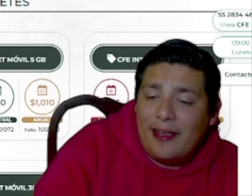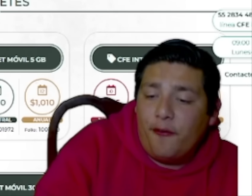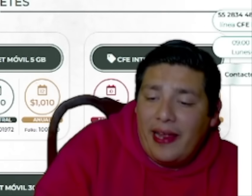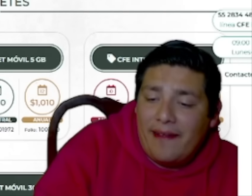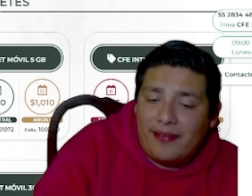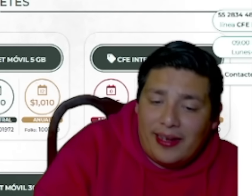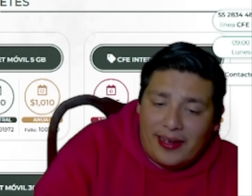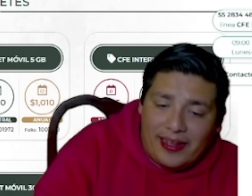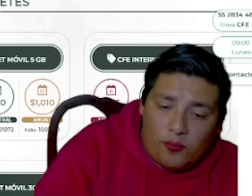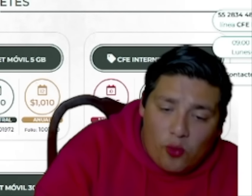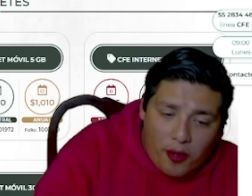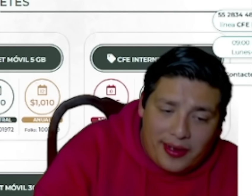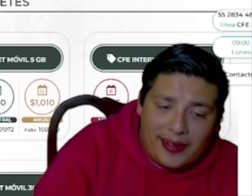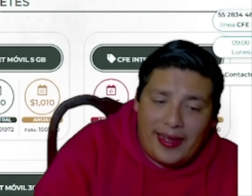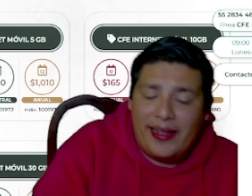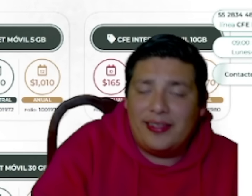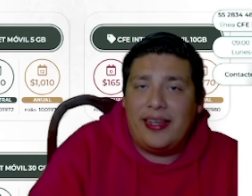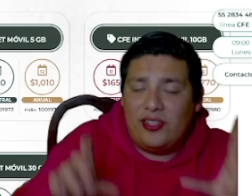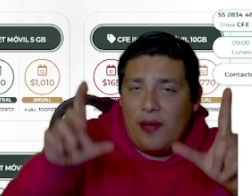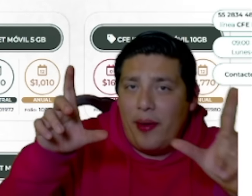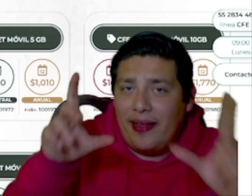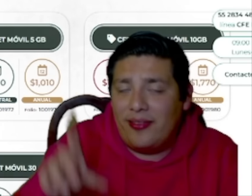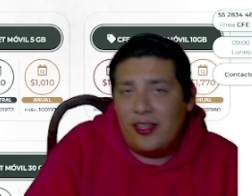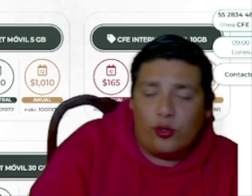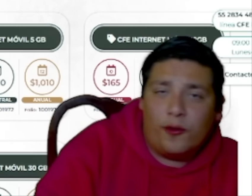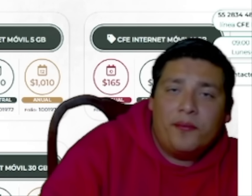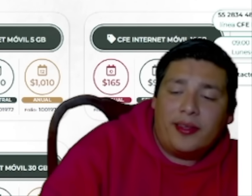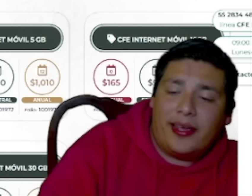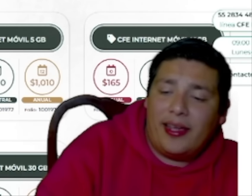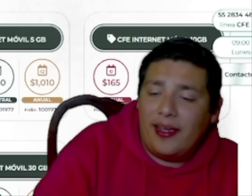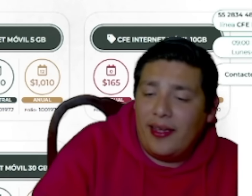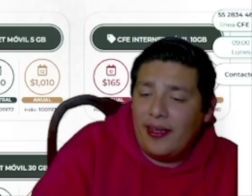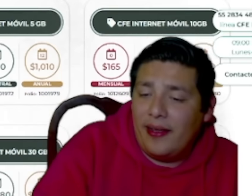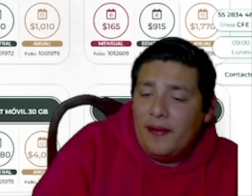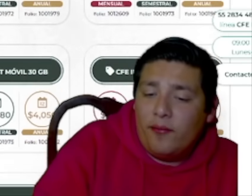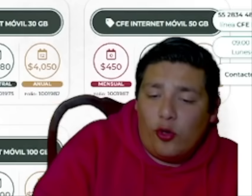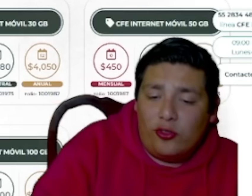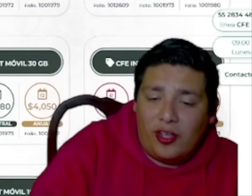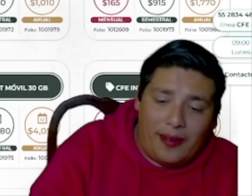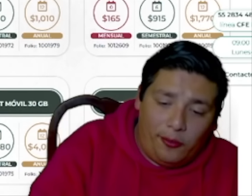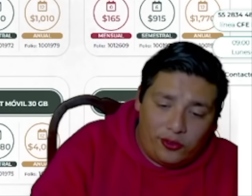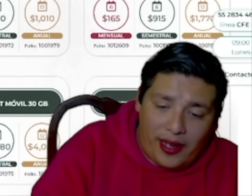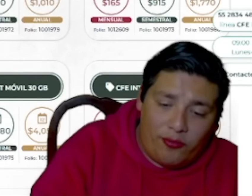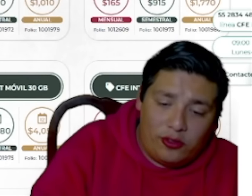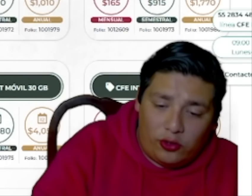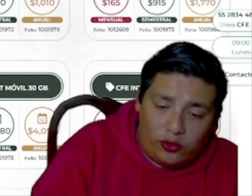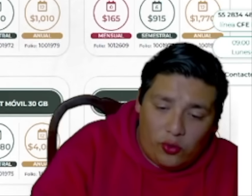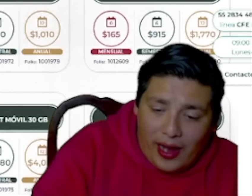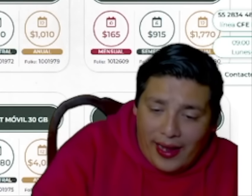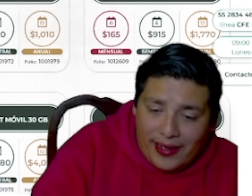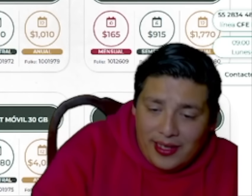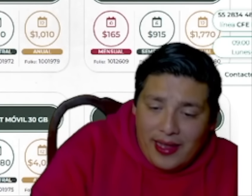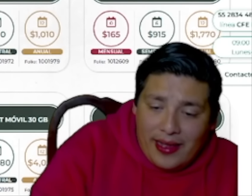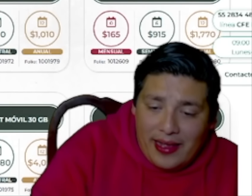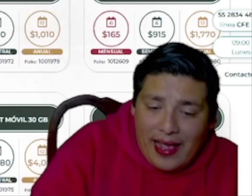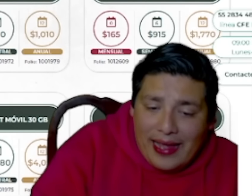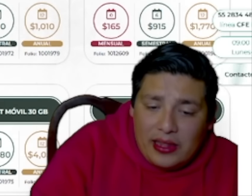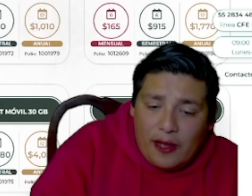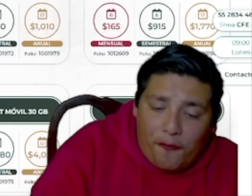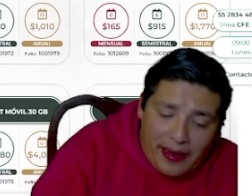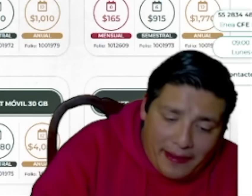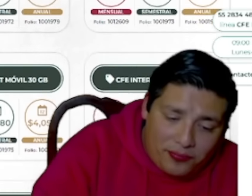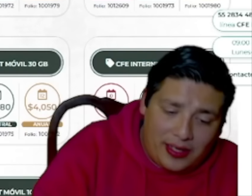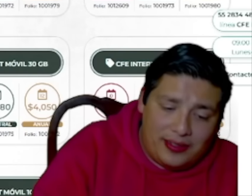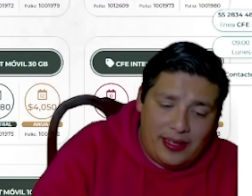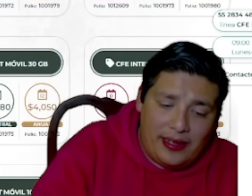mi CFE Internet Móvil, que es este aparatito que todos tenemos en nuestros hogares, y